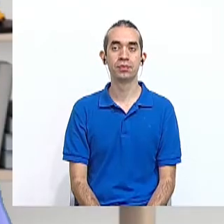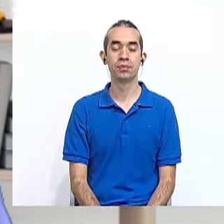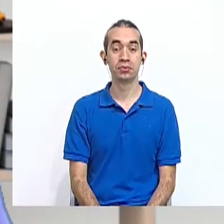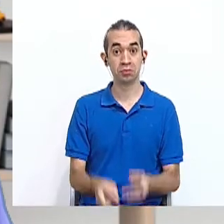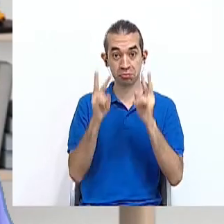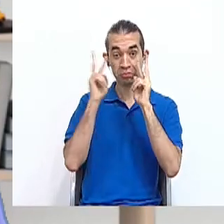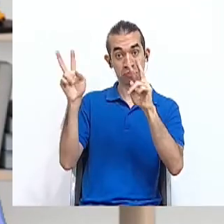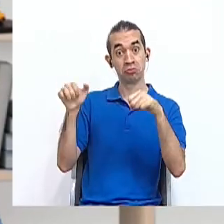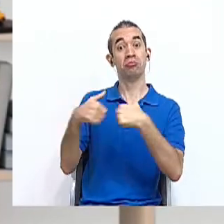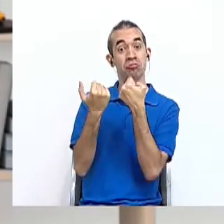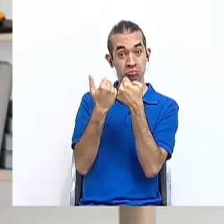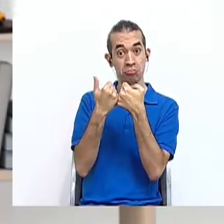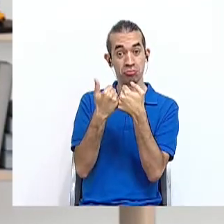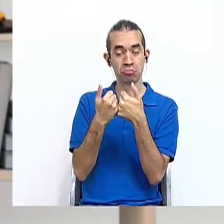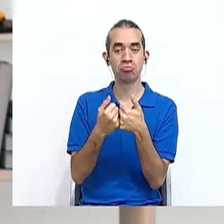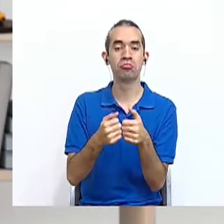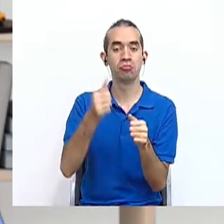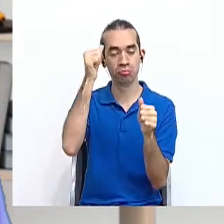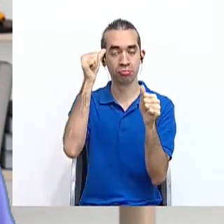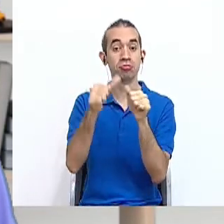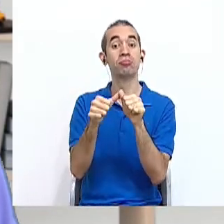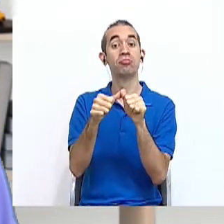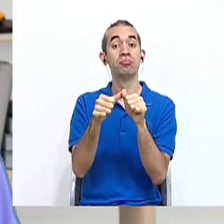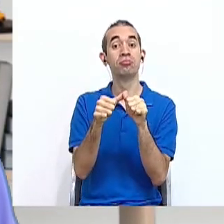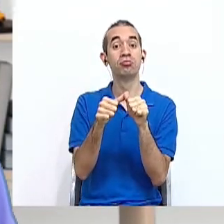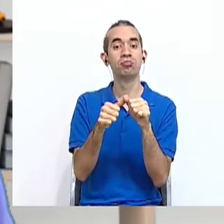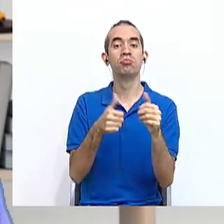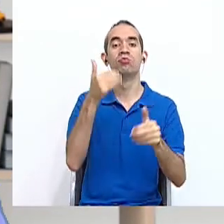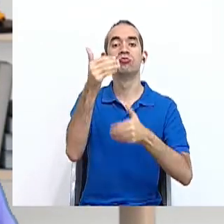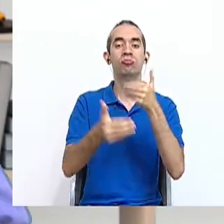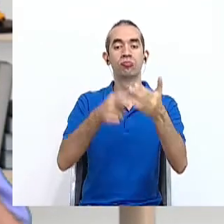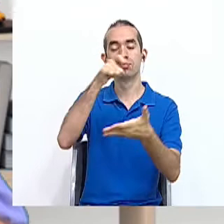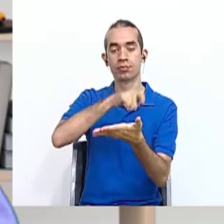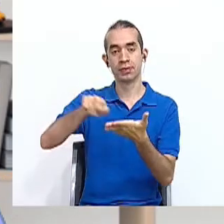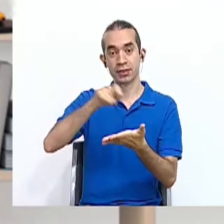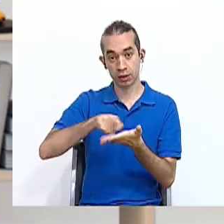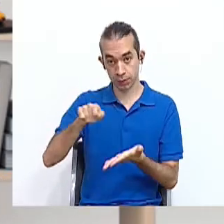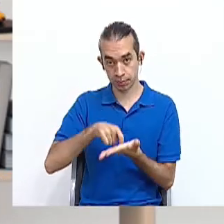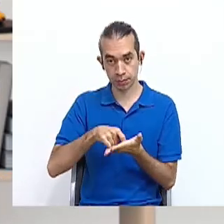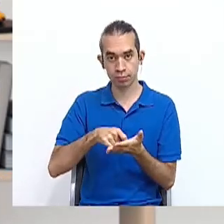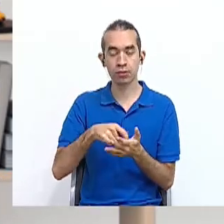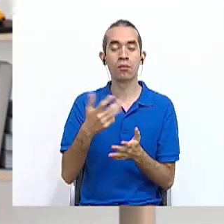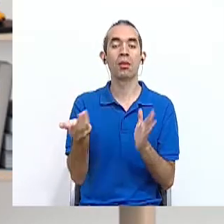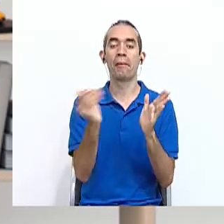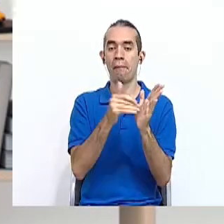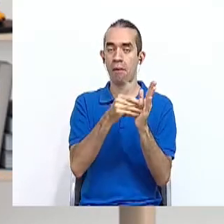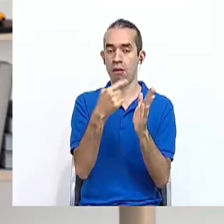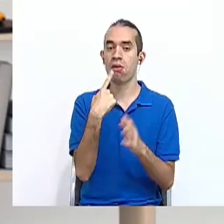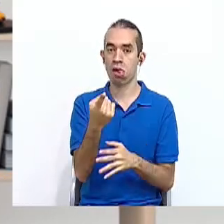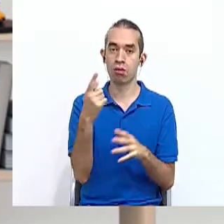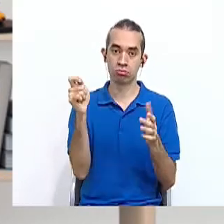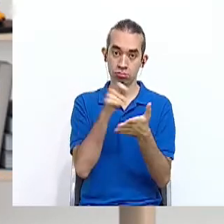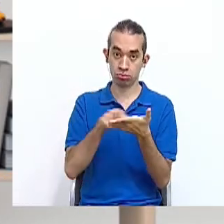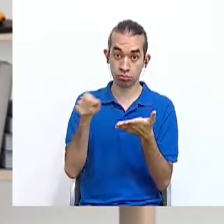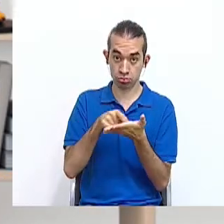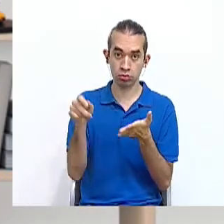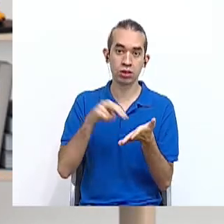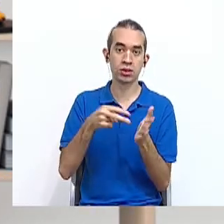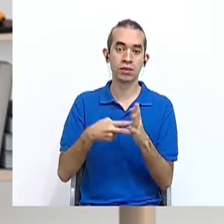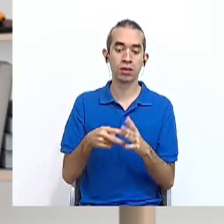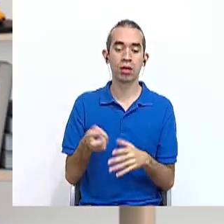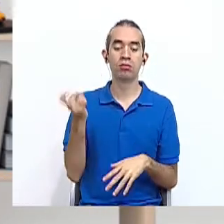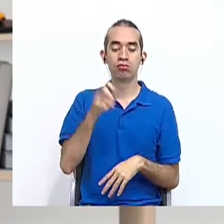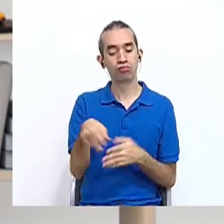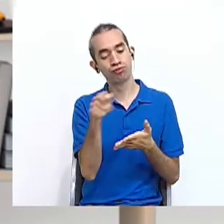¿Observaron el desafío? Bueno, recuerden que este es un proceso de escritura. Les repito, la escritura no es que me siento, en 40 minutos hago